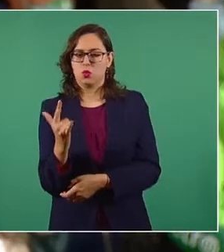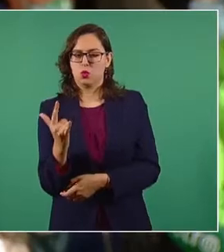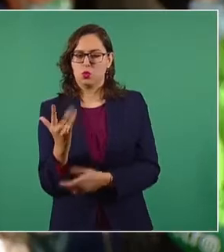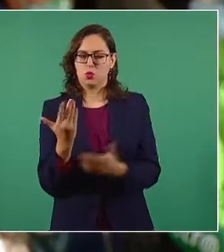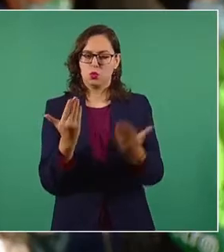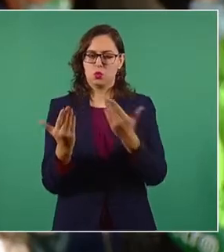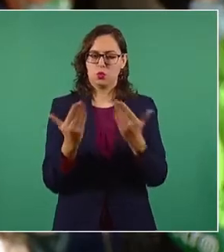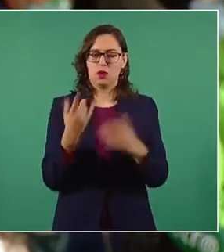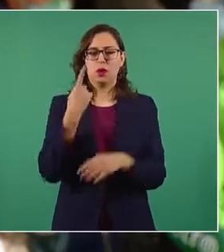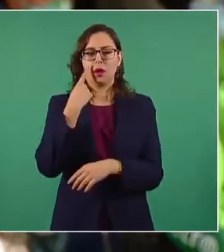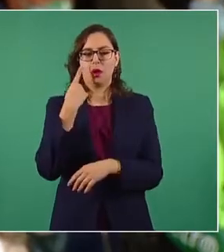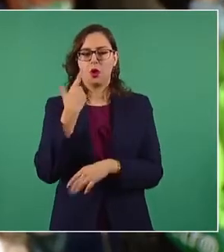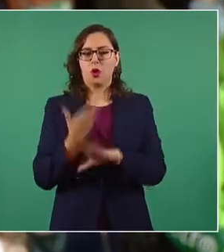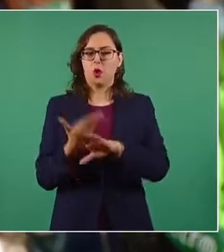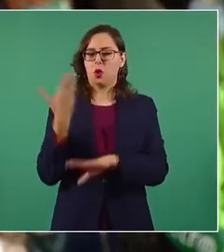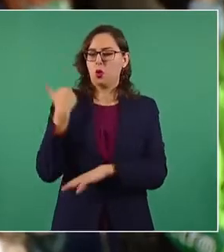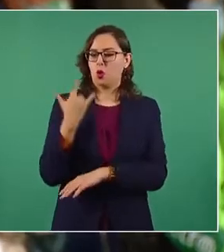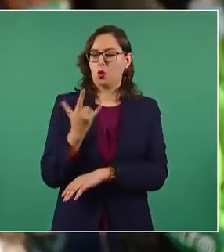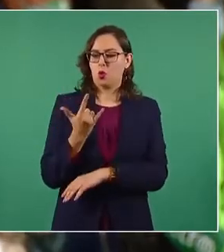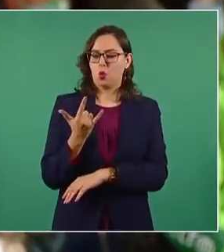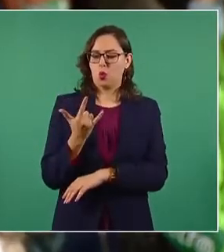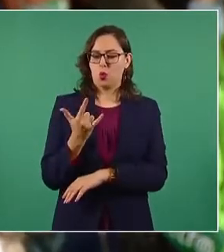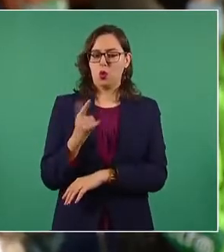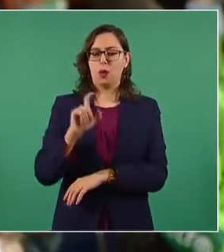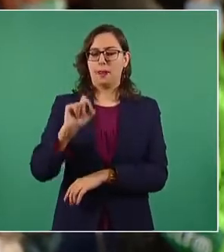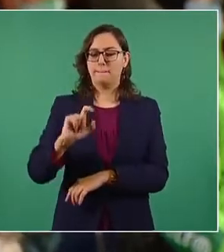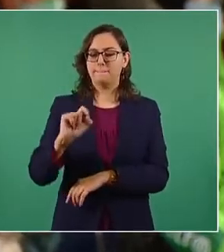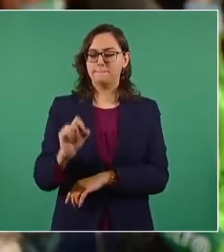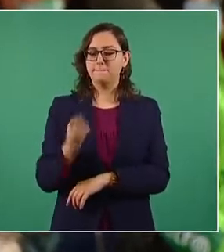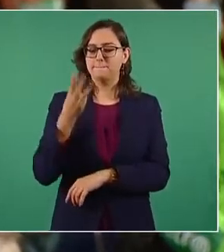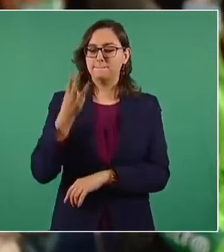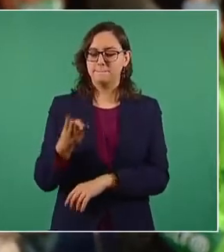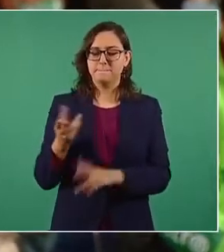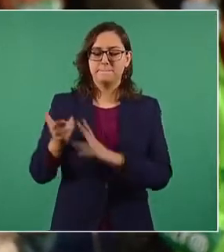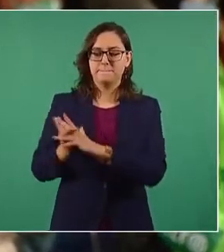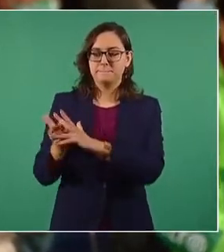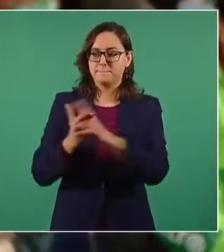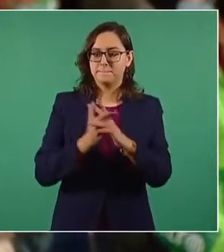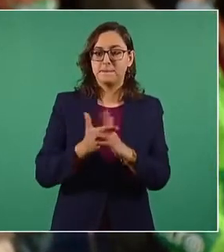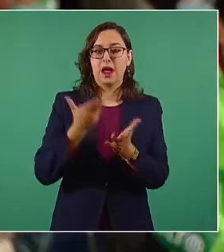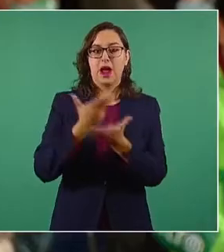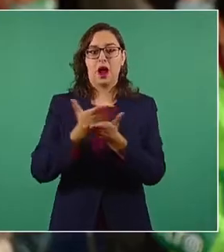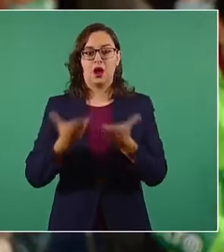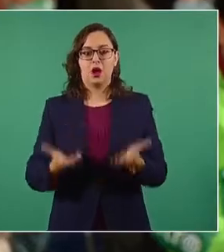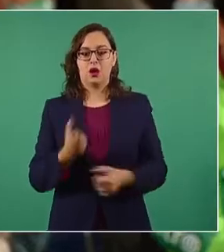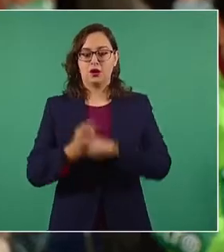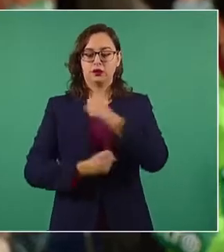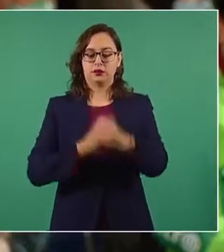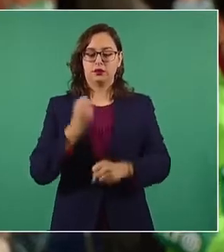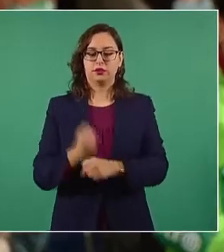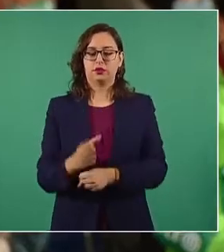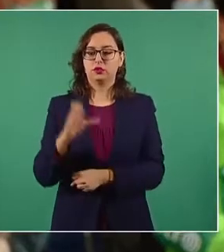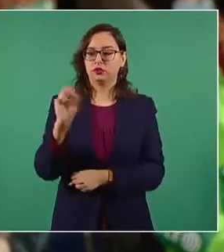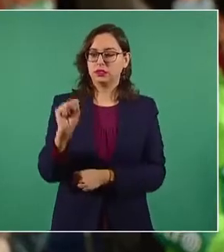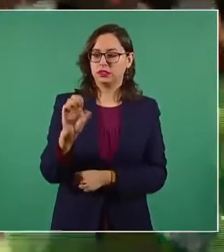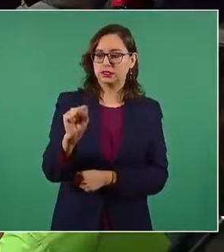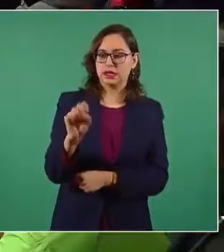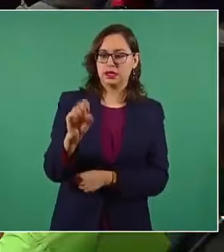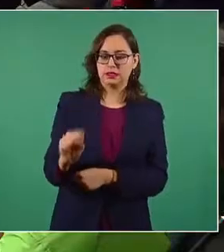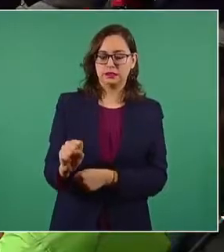pasado. O sea, en julio del año pasado eran 23 homicidios dolosos y este julio fueron 60.